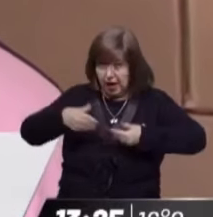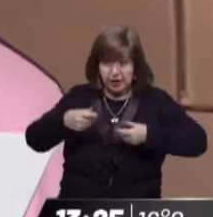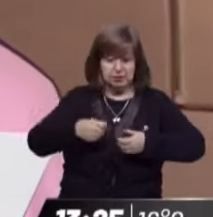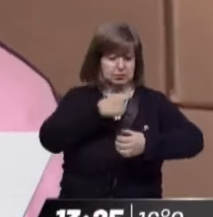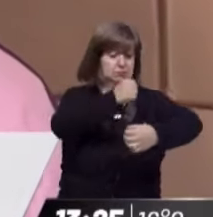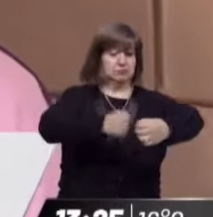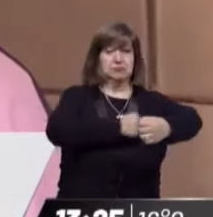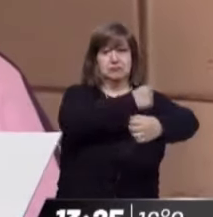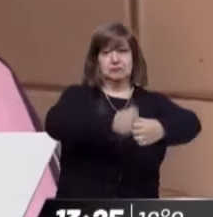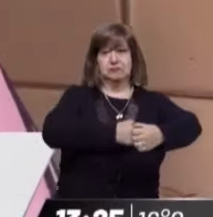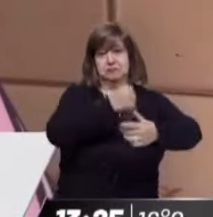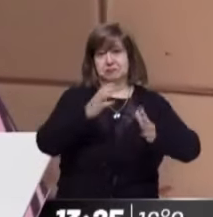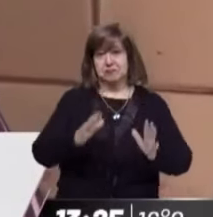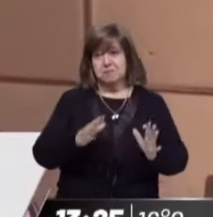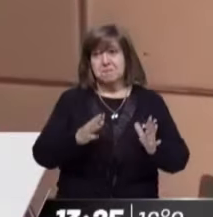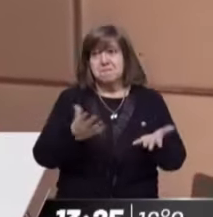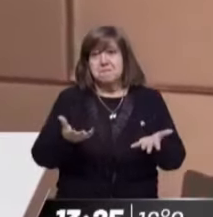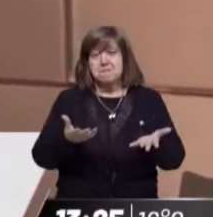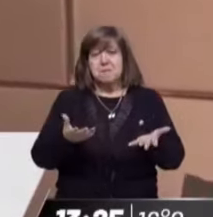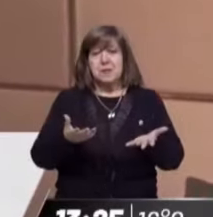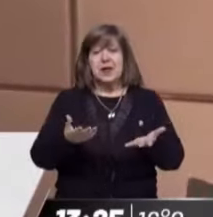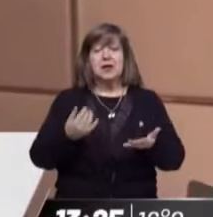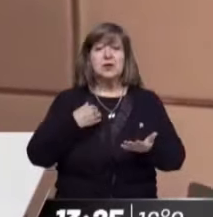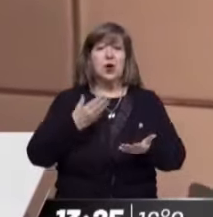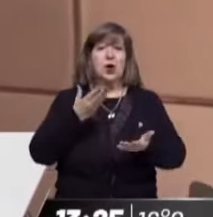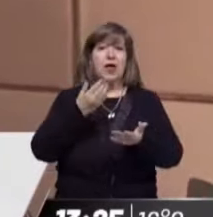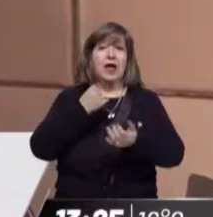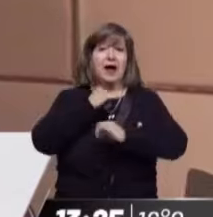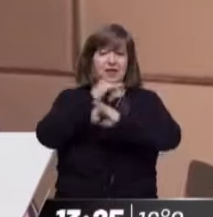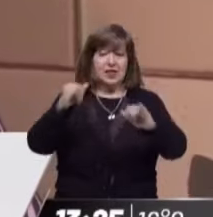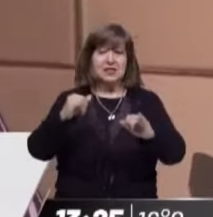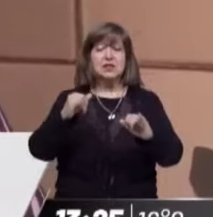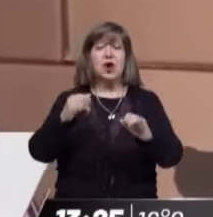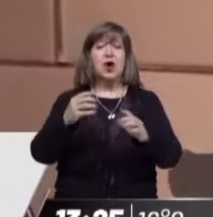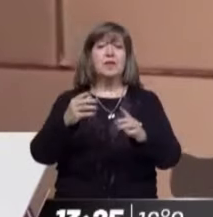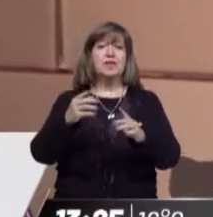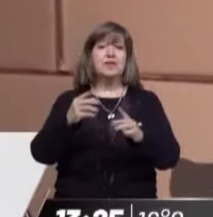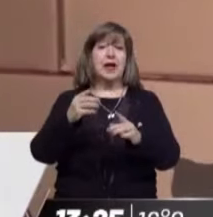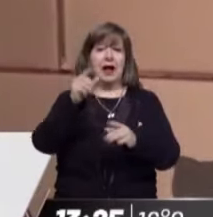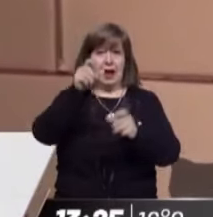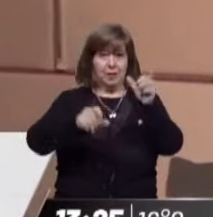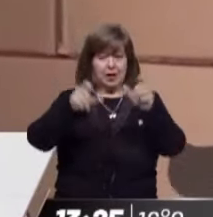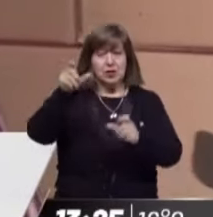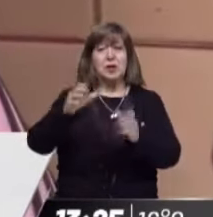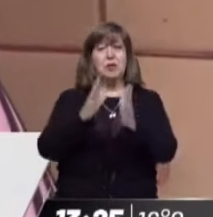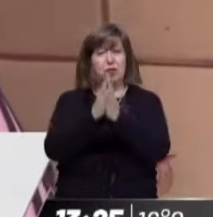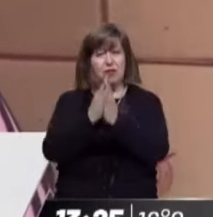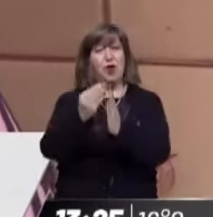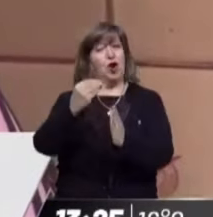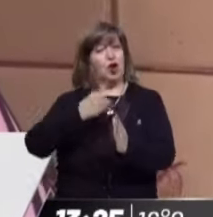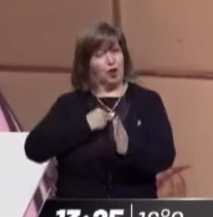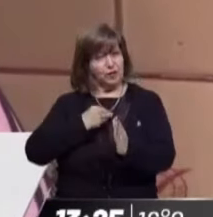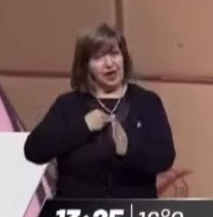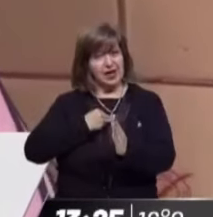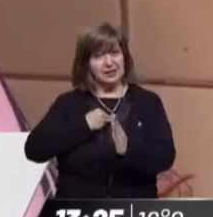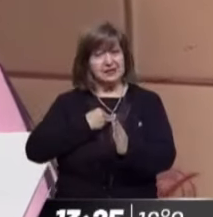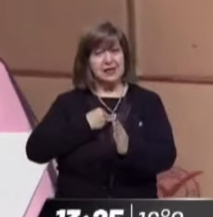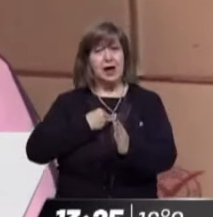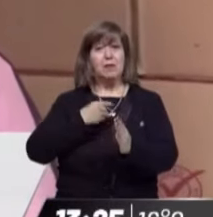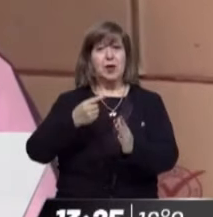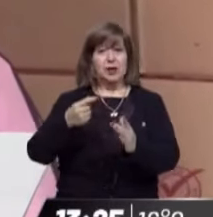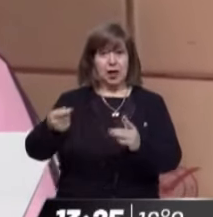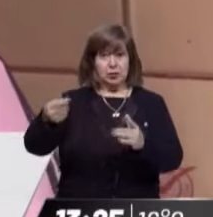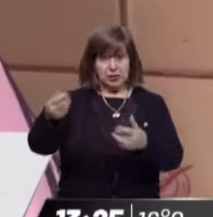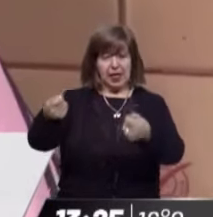el día eh Y y le quiero decir a la gente que que confíe en nuestro trabajo que confíe que cada plato de